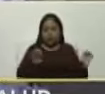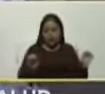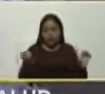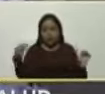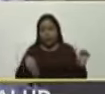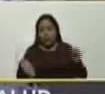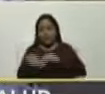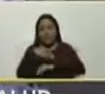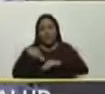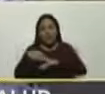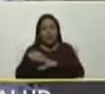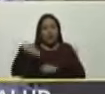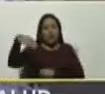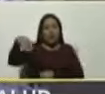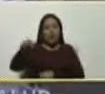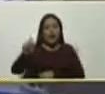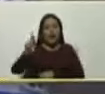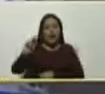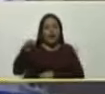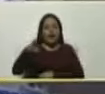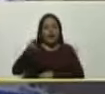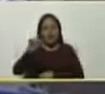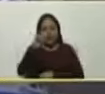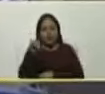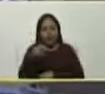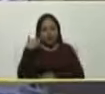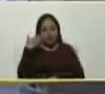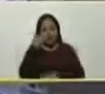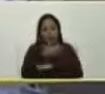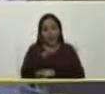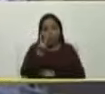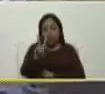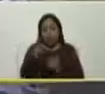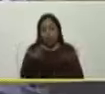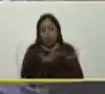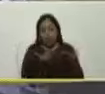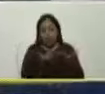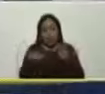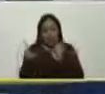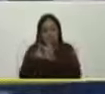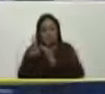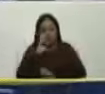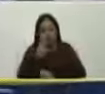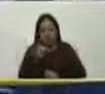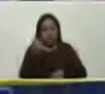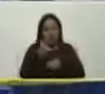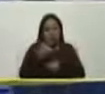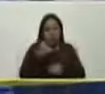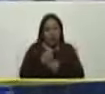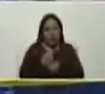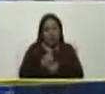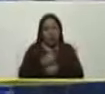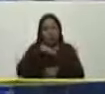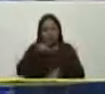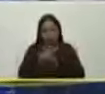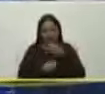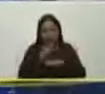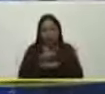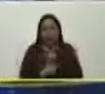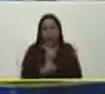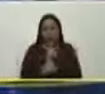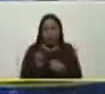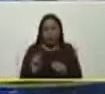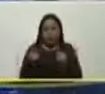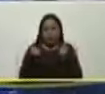visitaron dos escuelas, dos liceos. Veo que el trabajo podemos hacerlo en tiempo